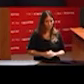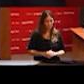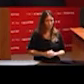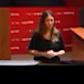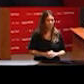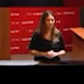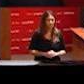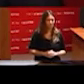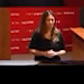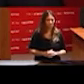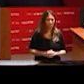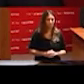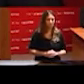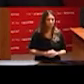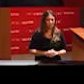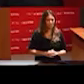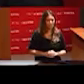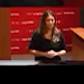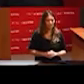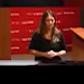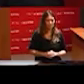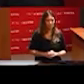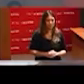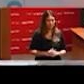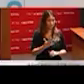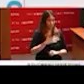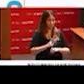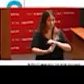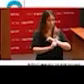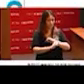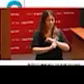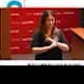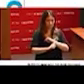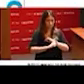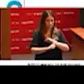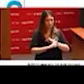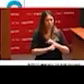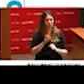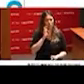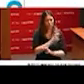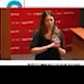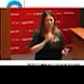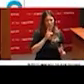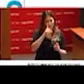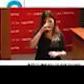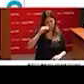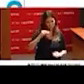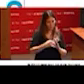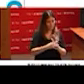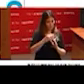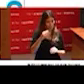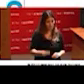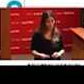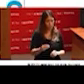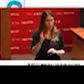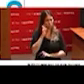eh nosotros entendemos la nuestra estrategia ha sido siempre Buscar el talento y en la estrategia de